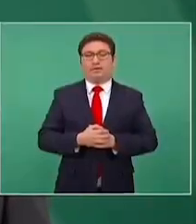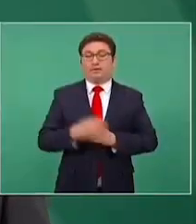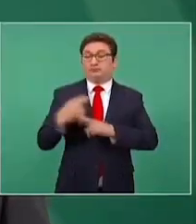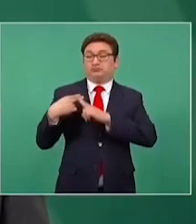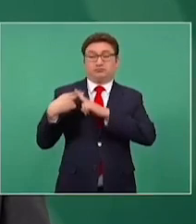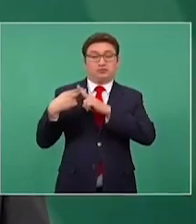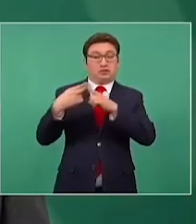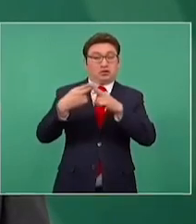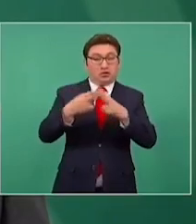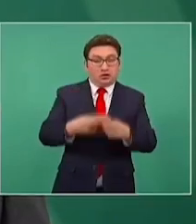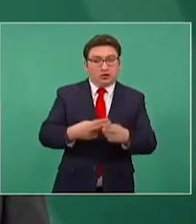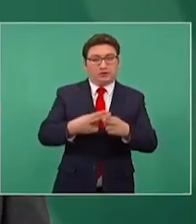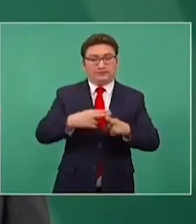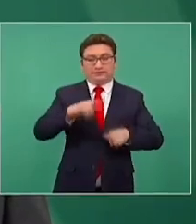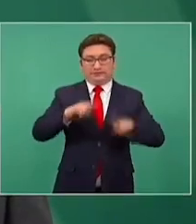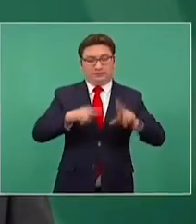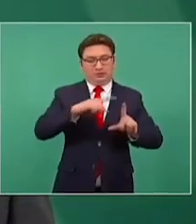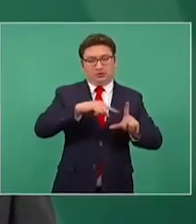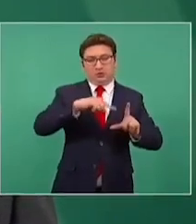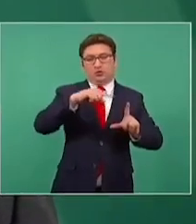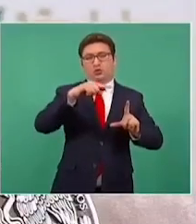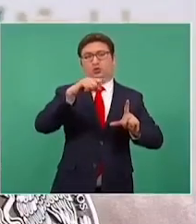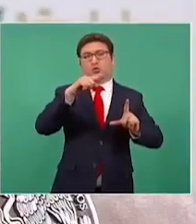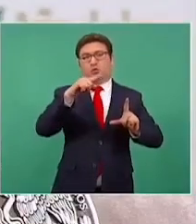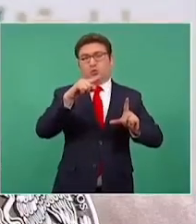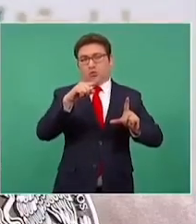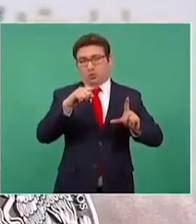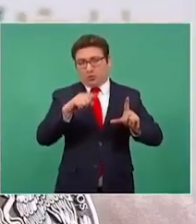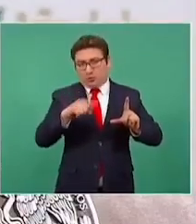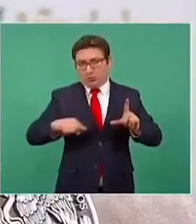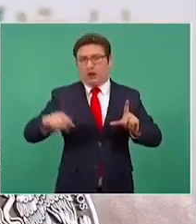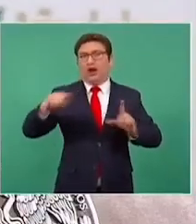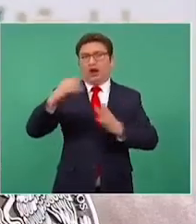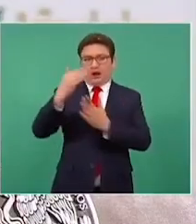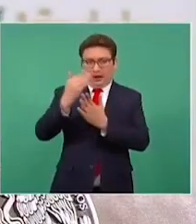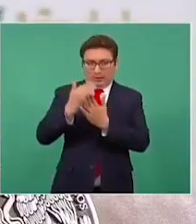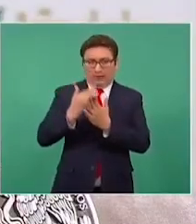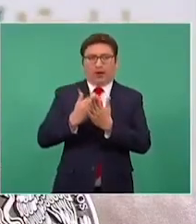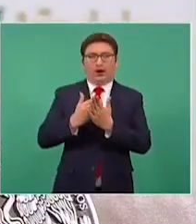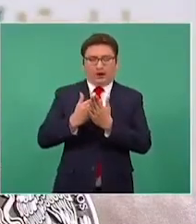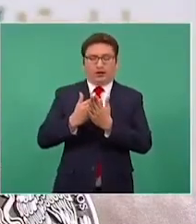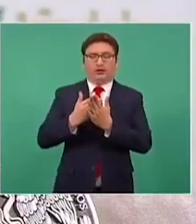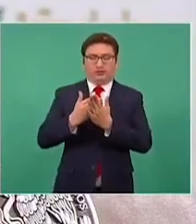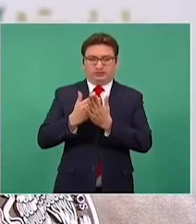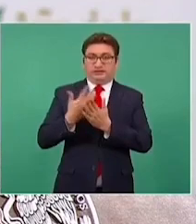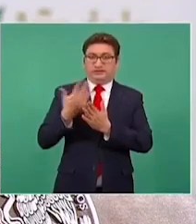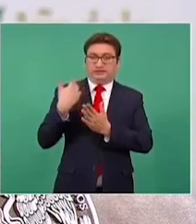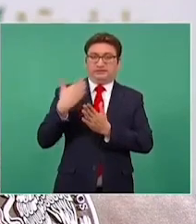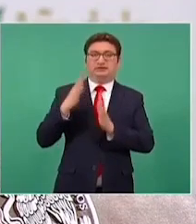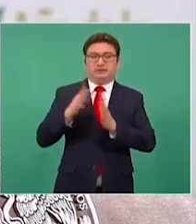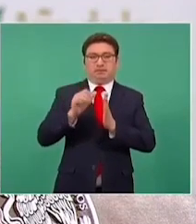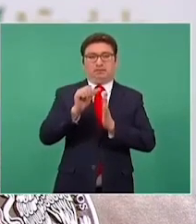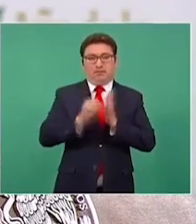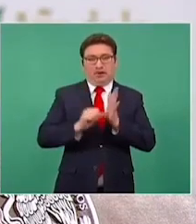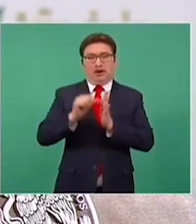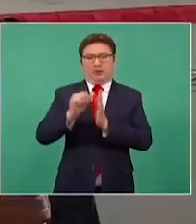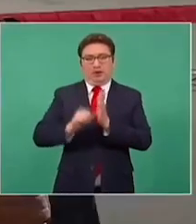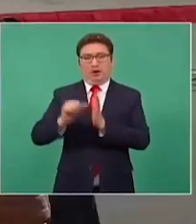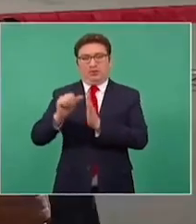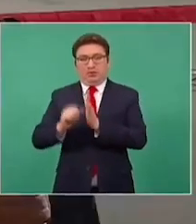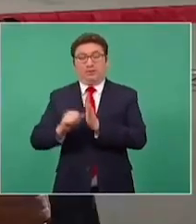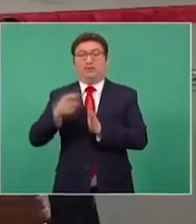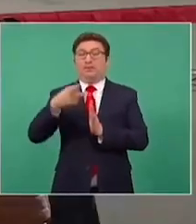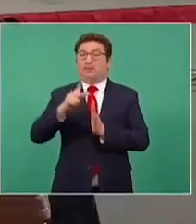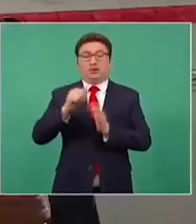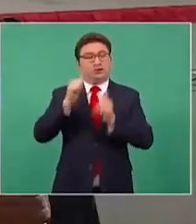ronda alrededor de los 15 mil contagios activos de los que se tienen reportados en este momento por parte de la Secretaría